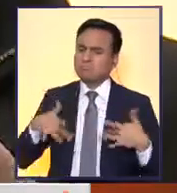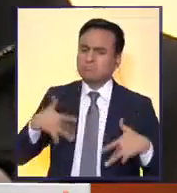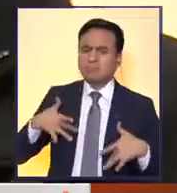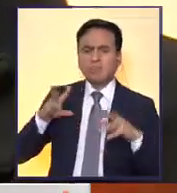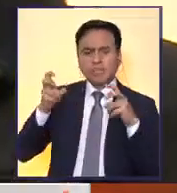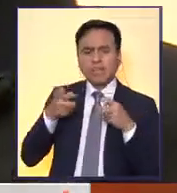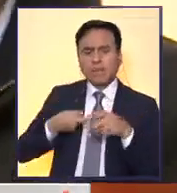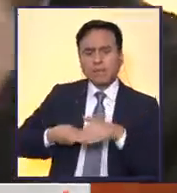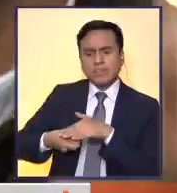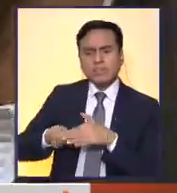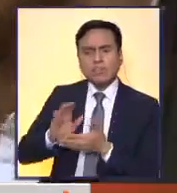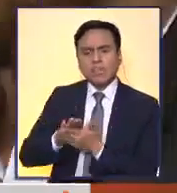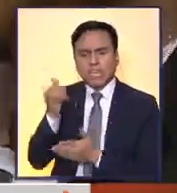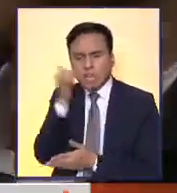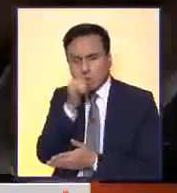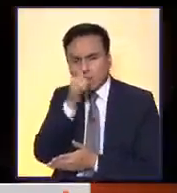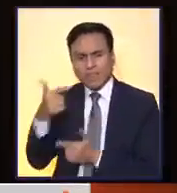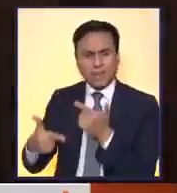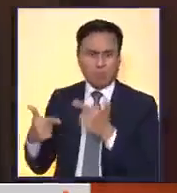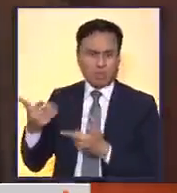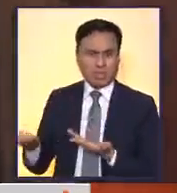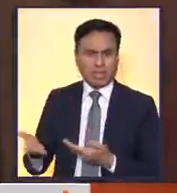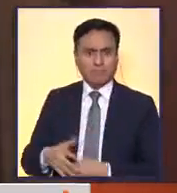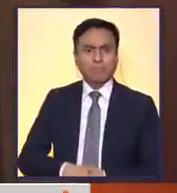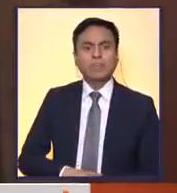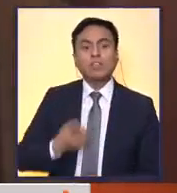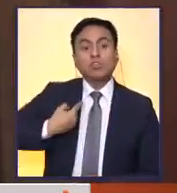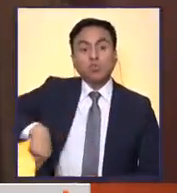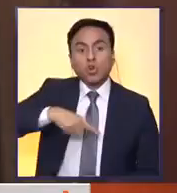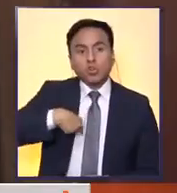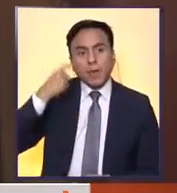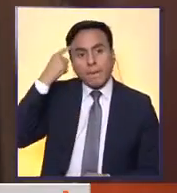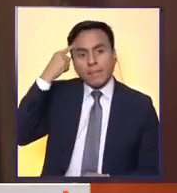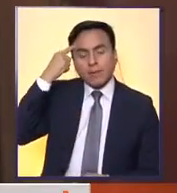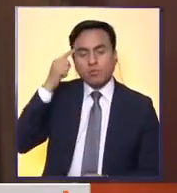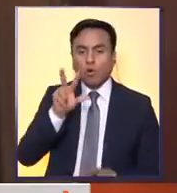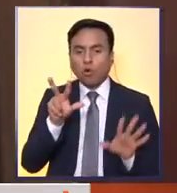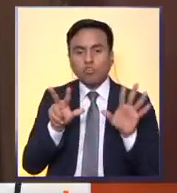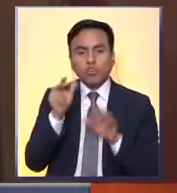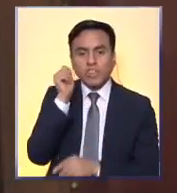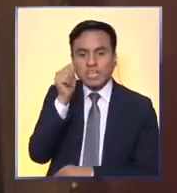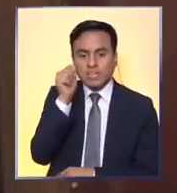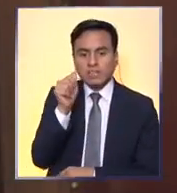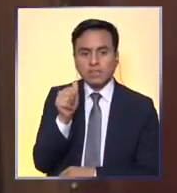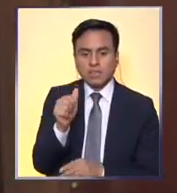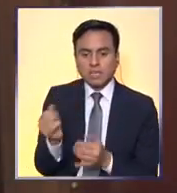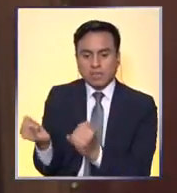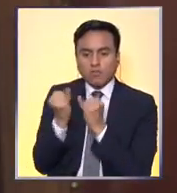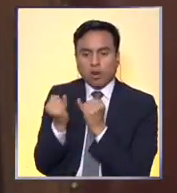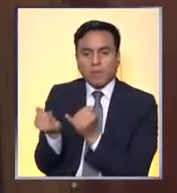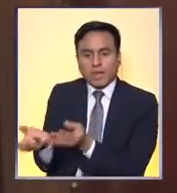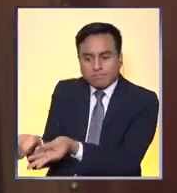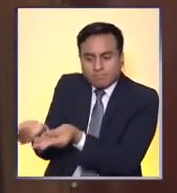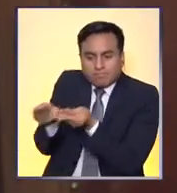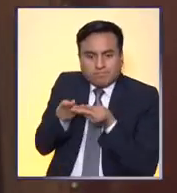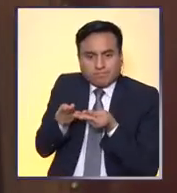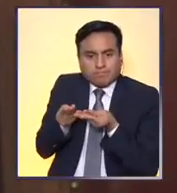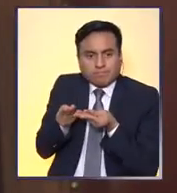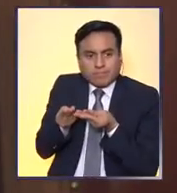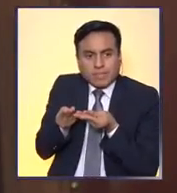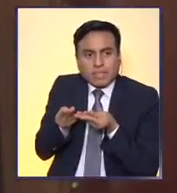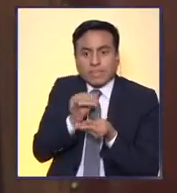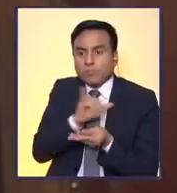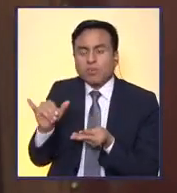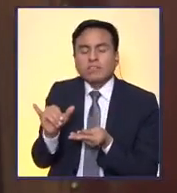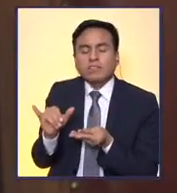financiamiento irregular de la política si nosotros pensamos en ocho días para evacuar el informe y en un término